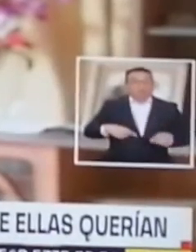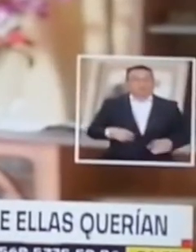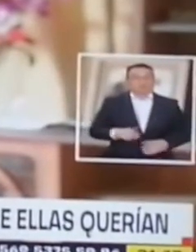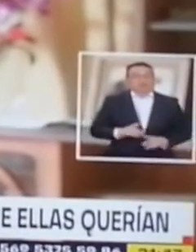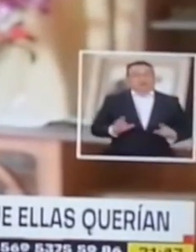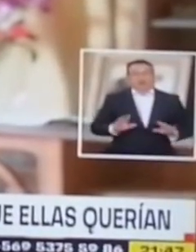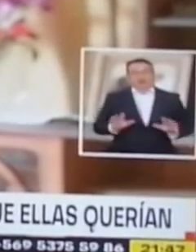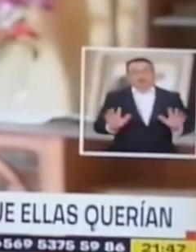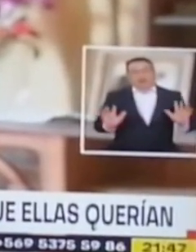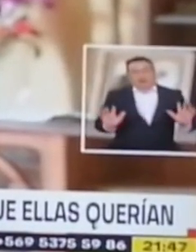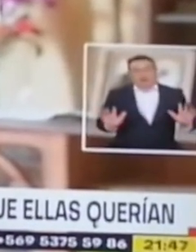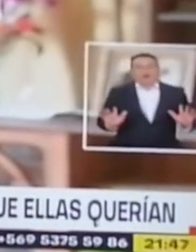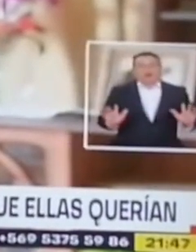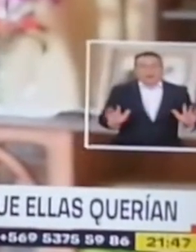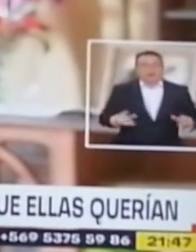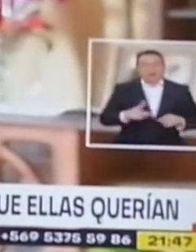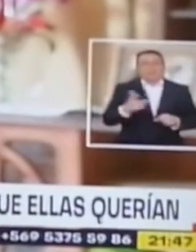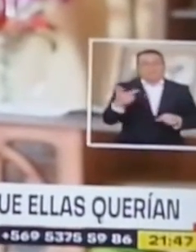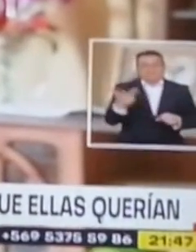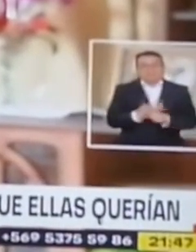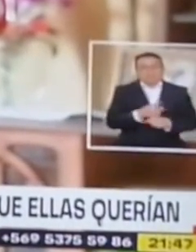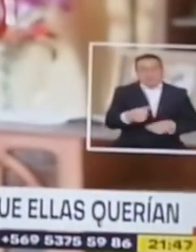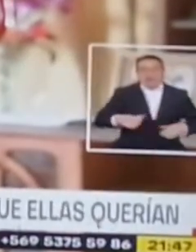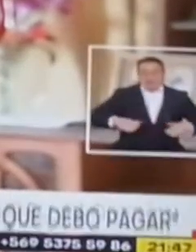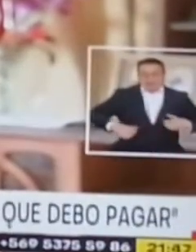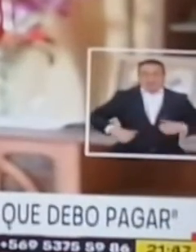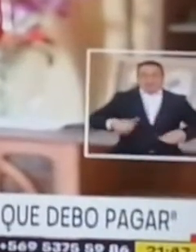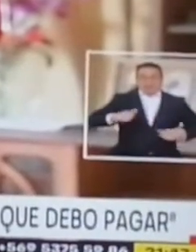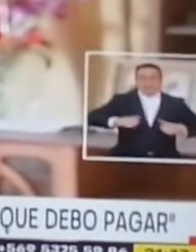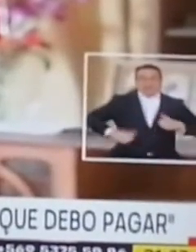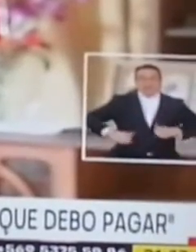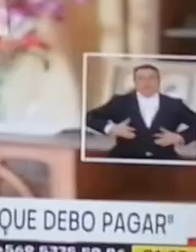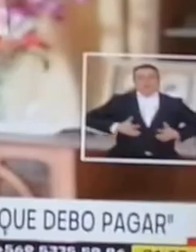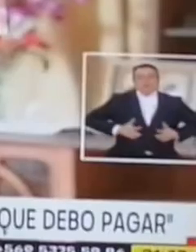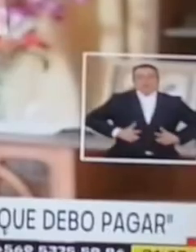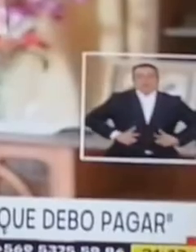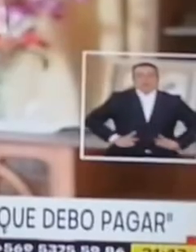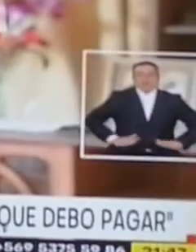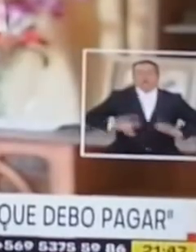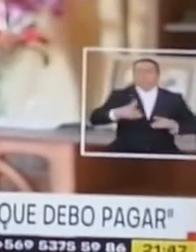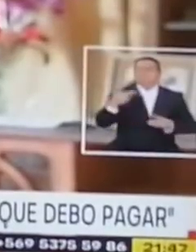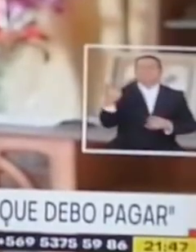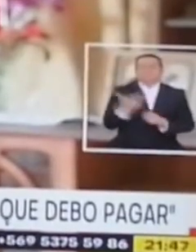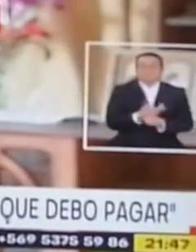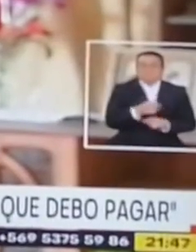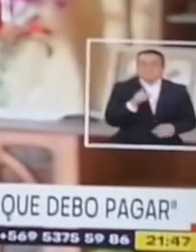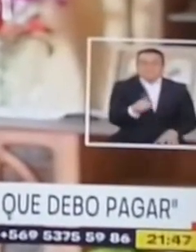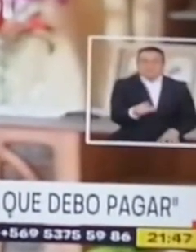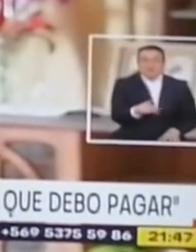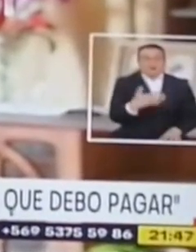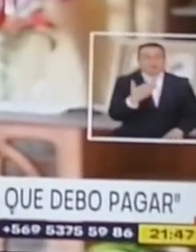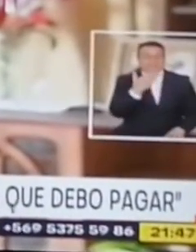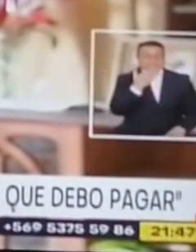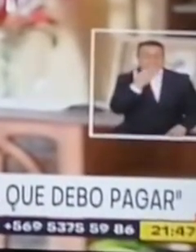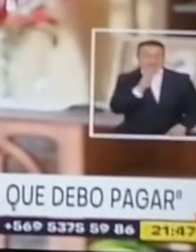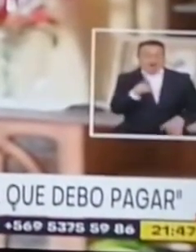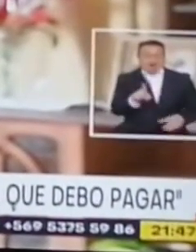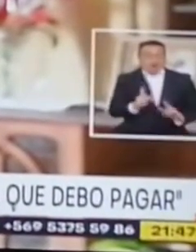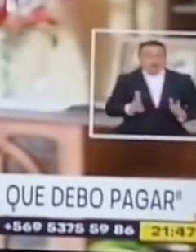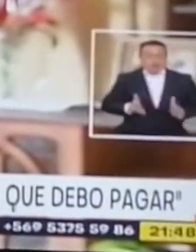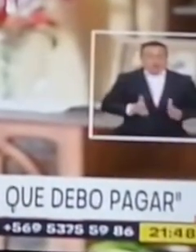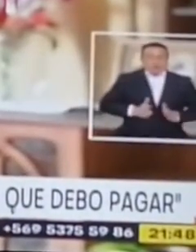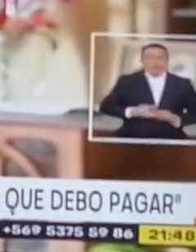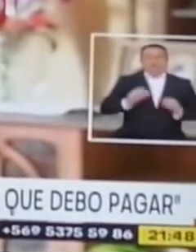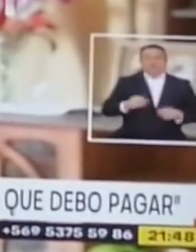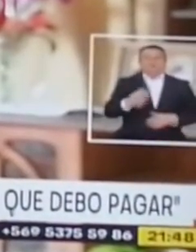no. Quedó mal tu cirugía. No es los mejores resultados. Lo que te puedo ofrecer